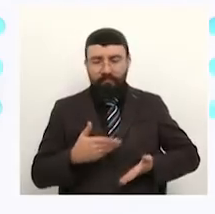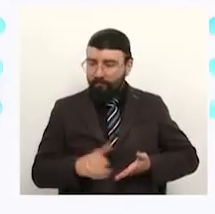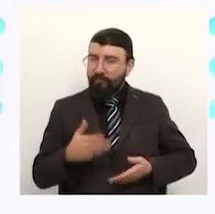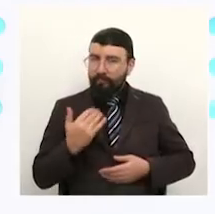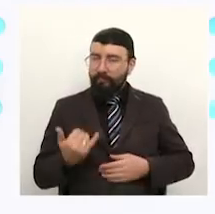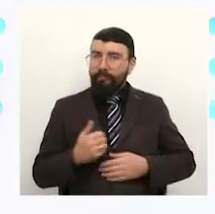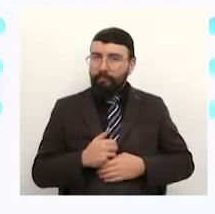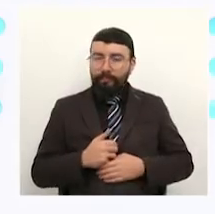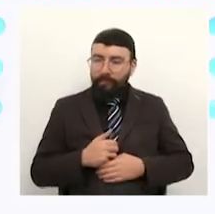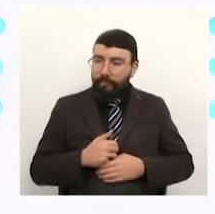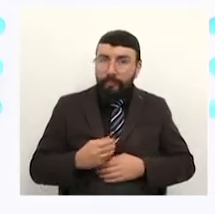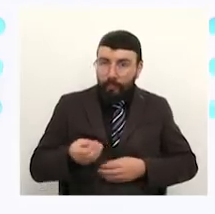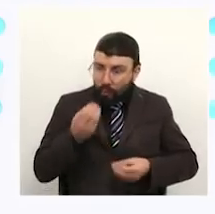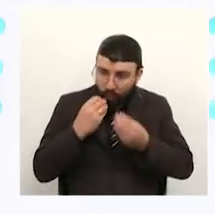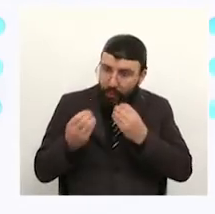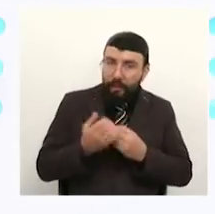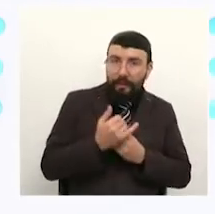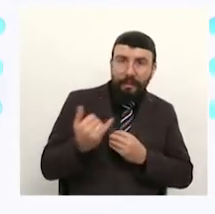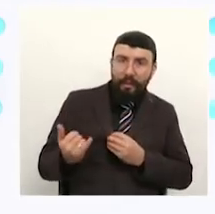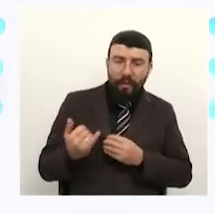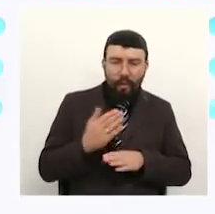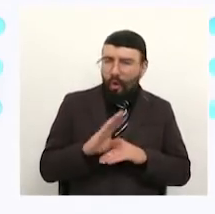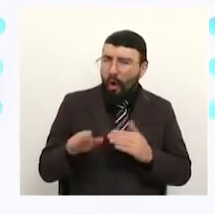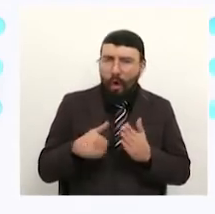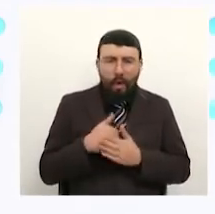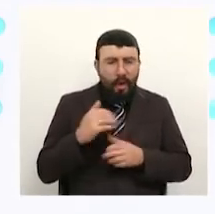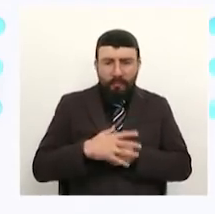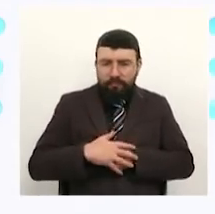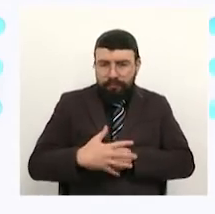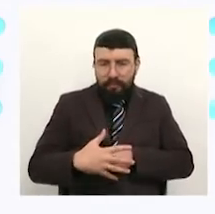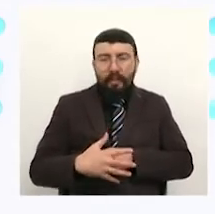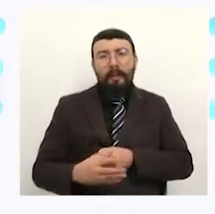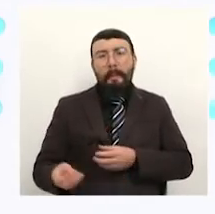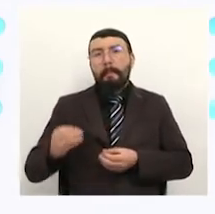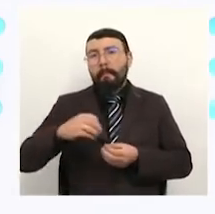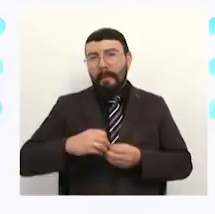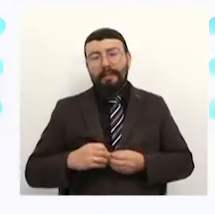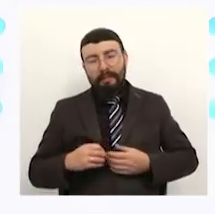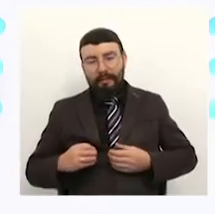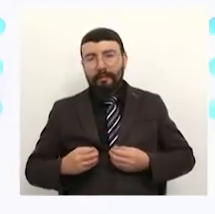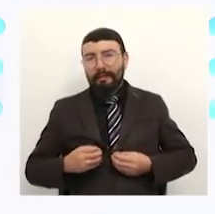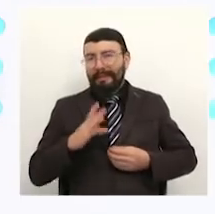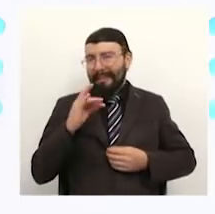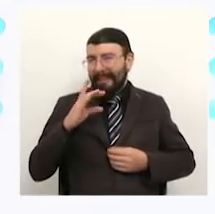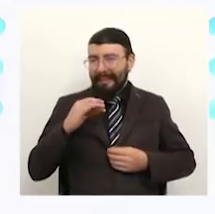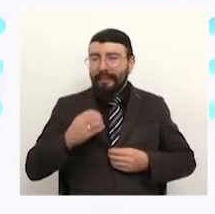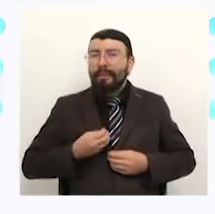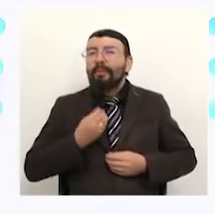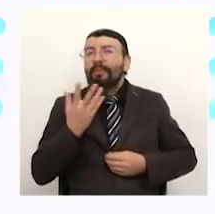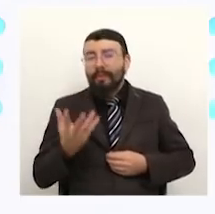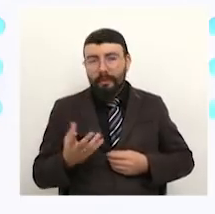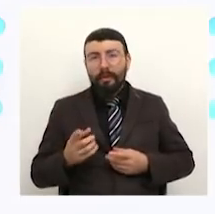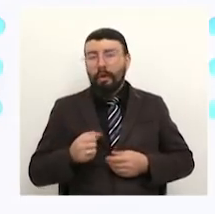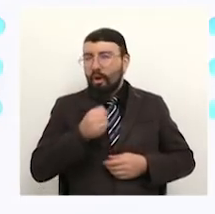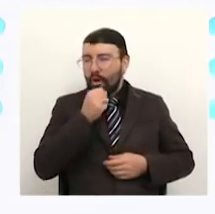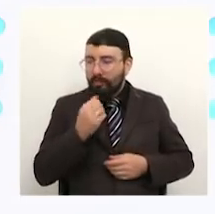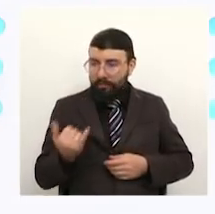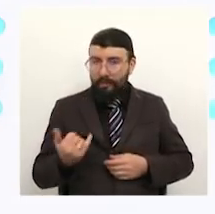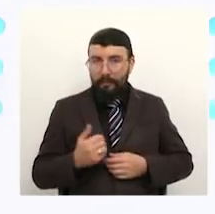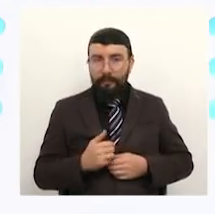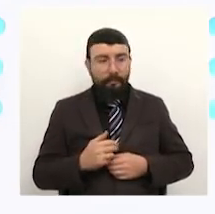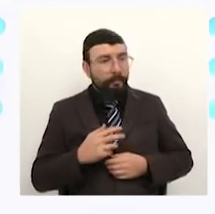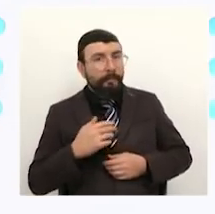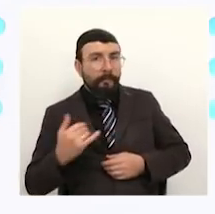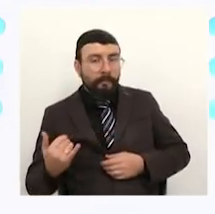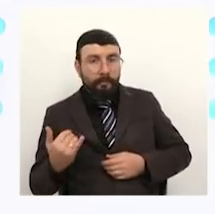respecto a los alimentos todo lo que produzca inflamación va a producir flema y va a producir más tos entonces la alimentación sobre todo quitando los lácteos